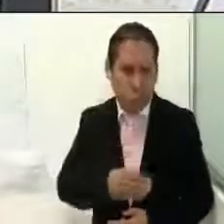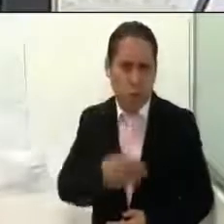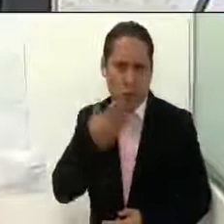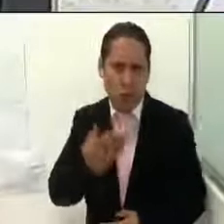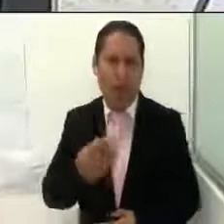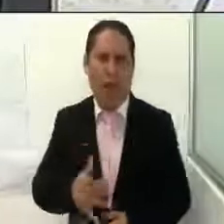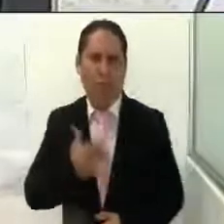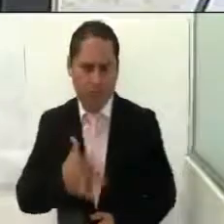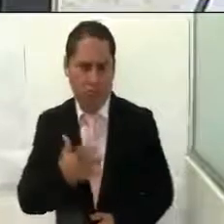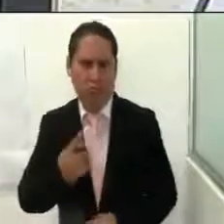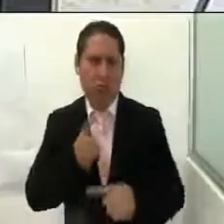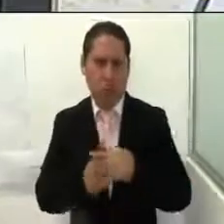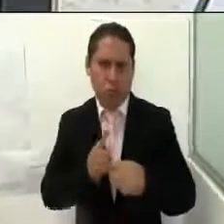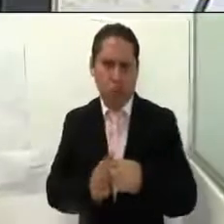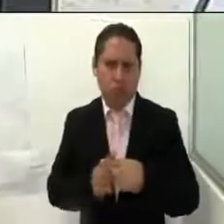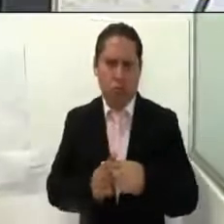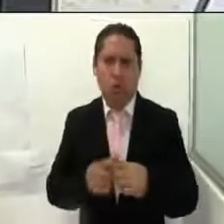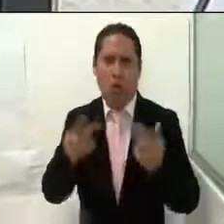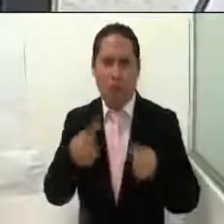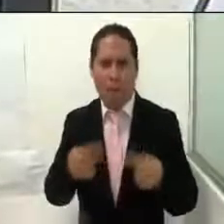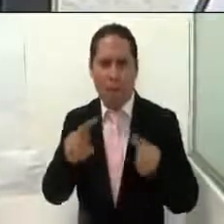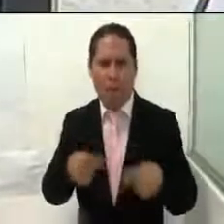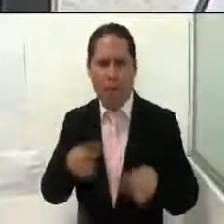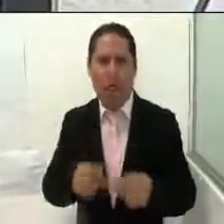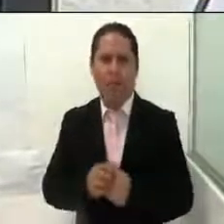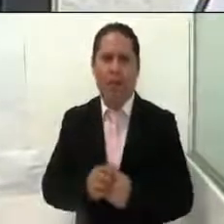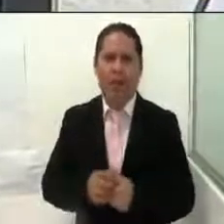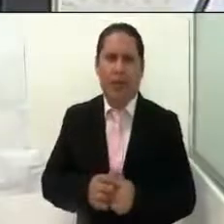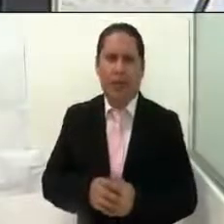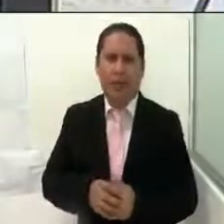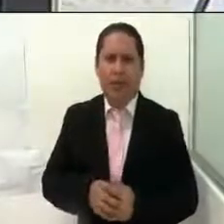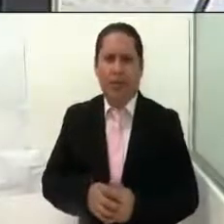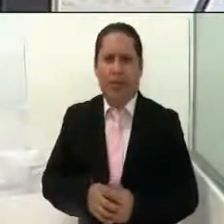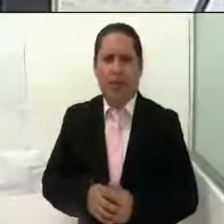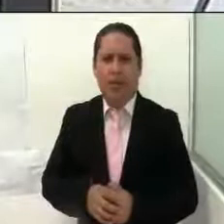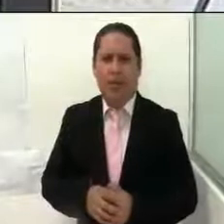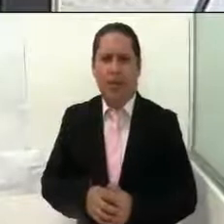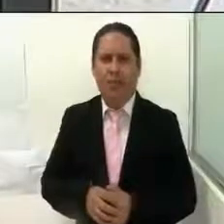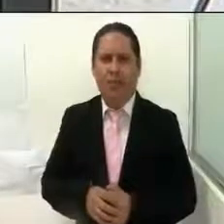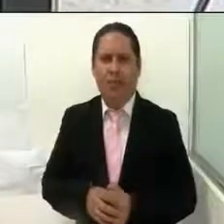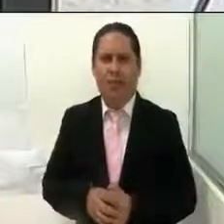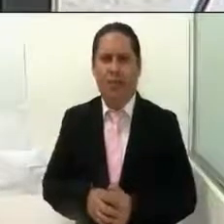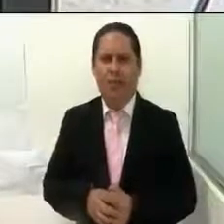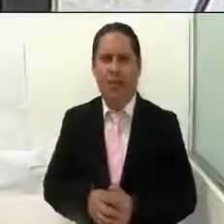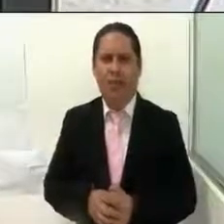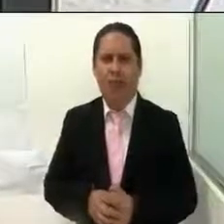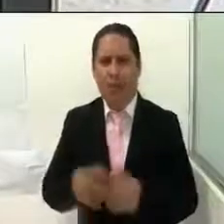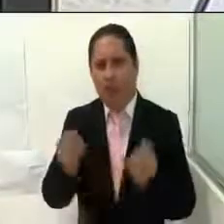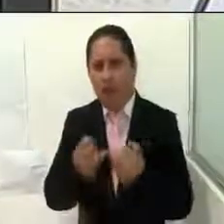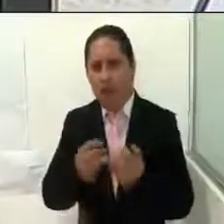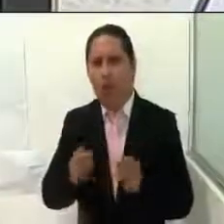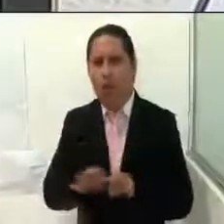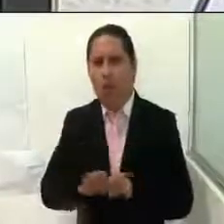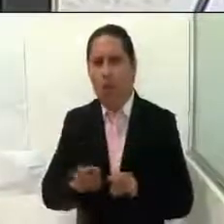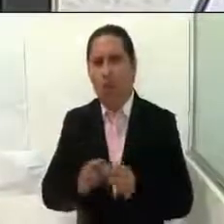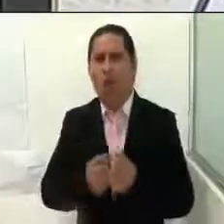a las personas también hablemos de de registro extemporáneo de esa